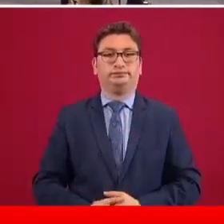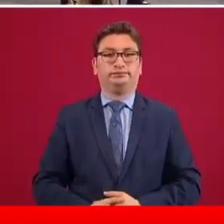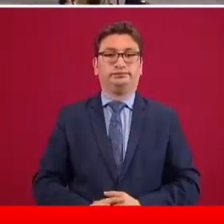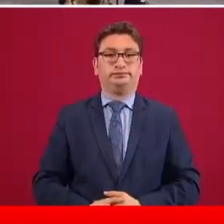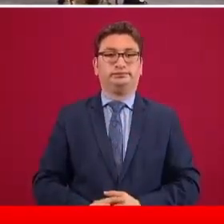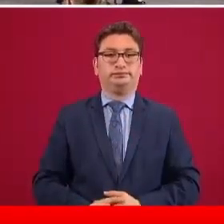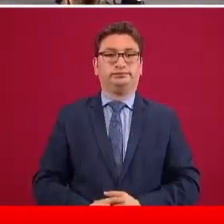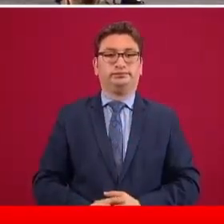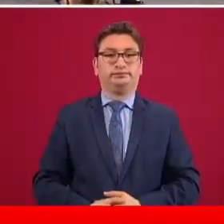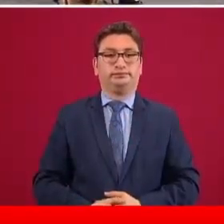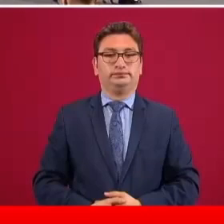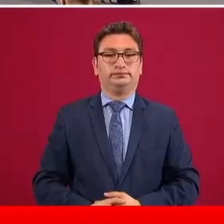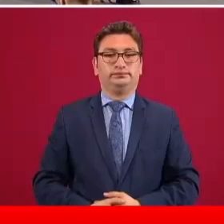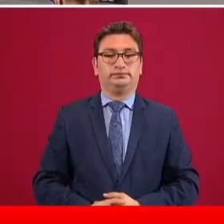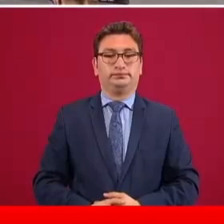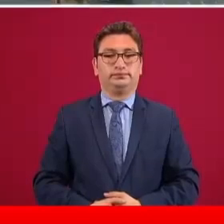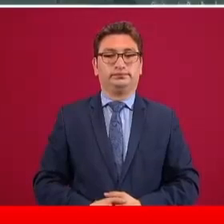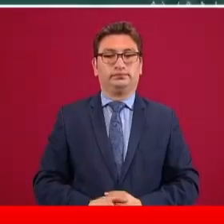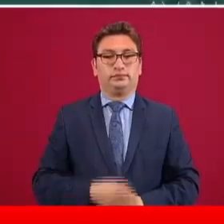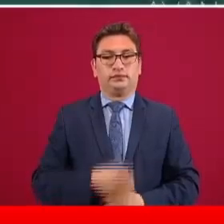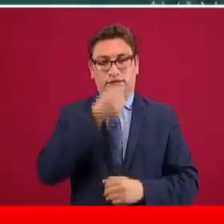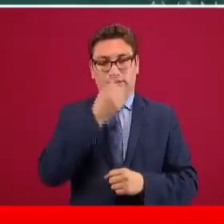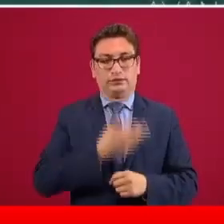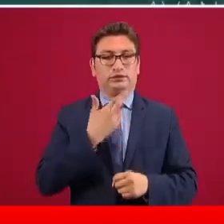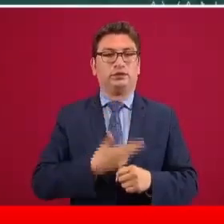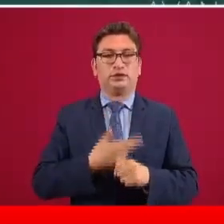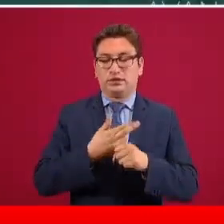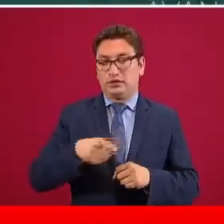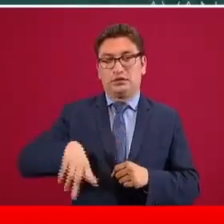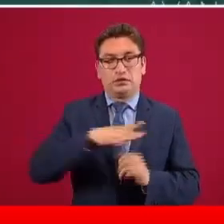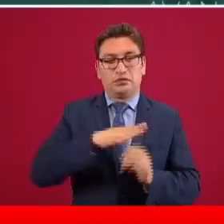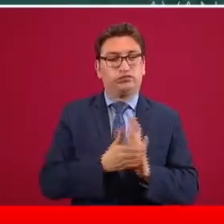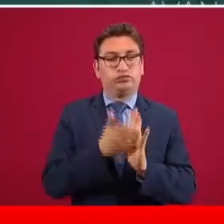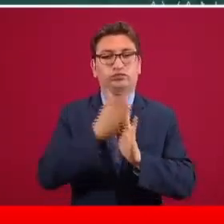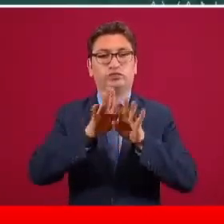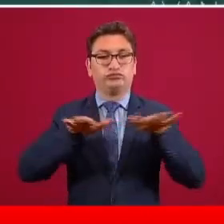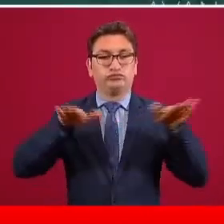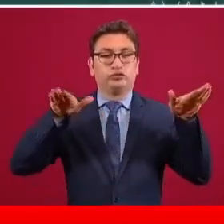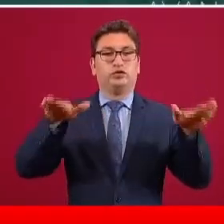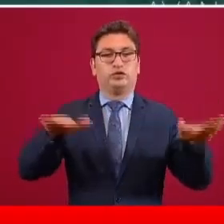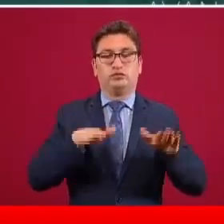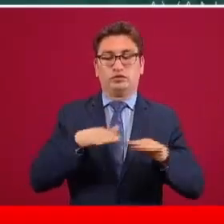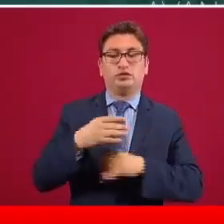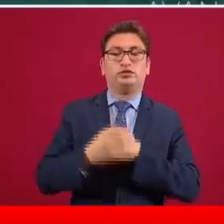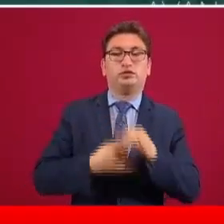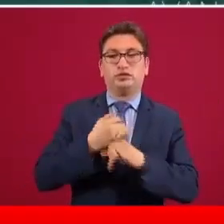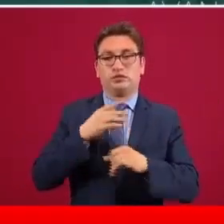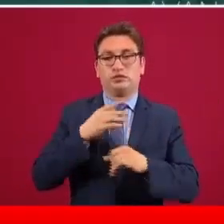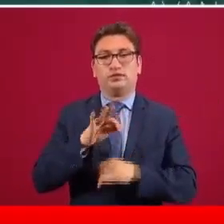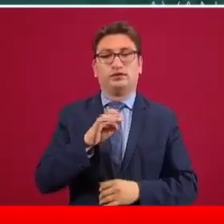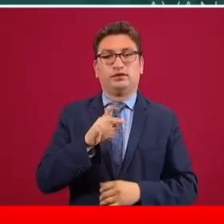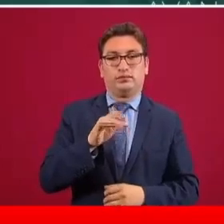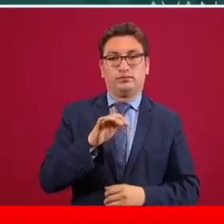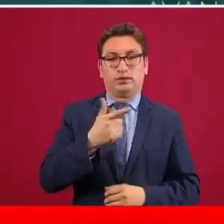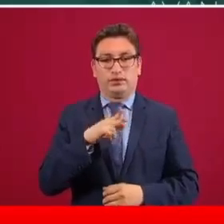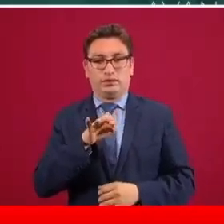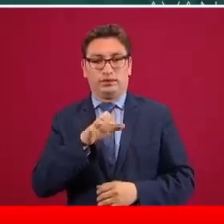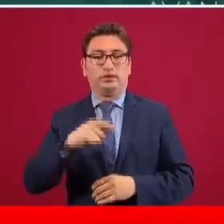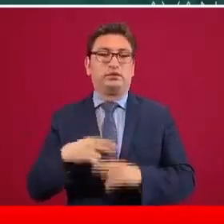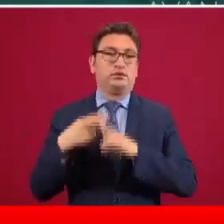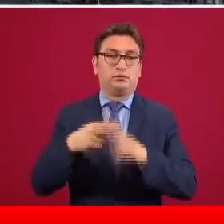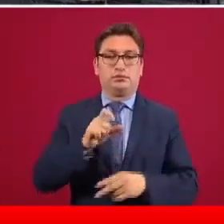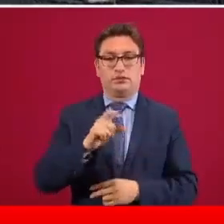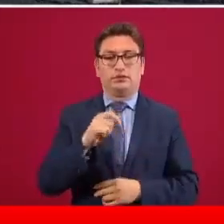La Secretaría de la Defensa Nacional informa los avances en la construcción del Aeropuerto Internacional Felipe Ángeles al 20 de abril de